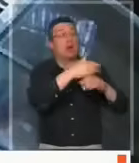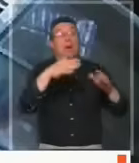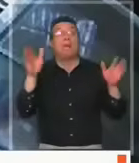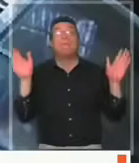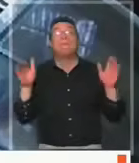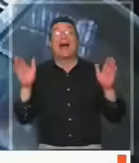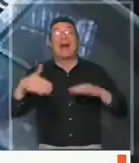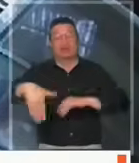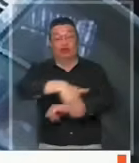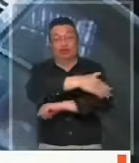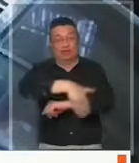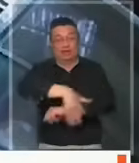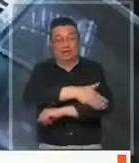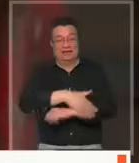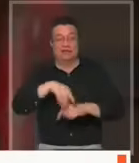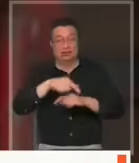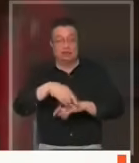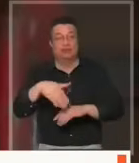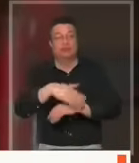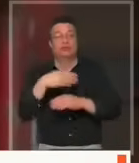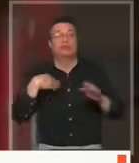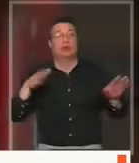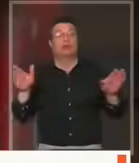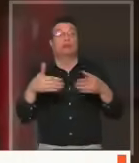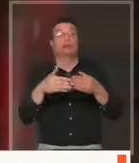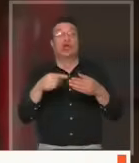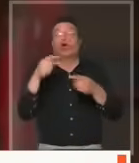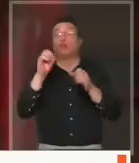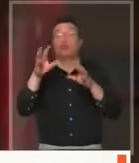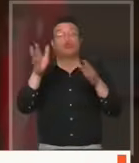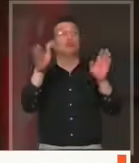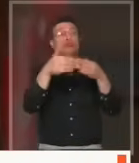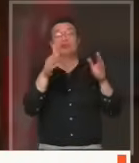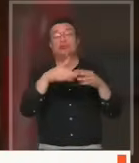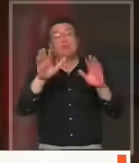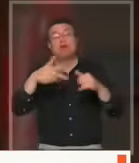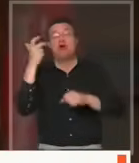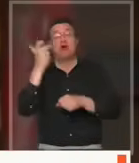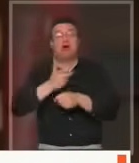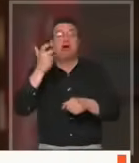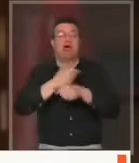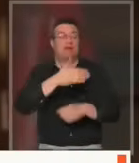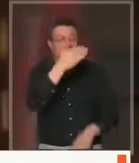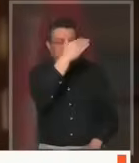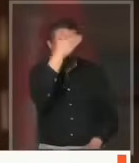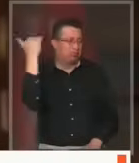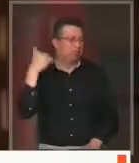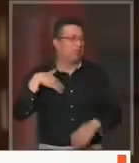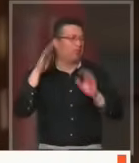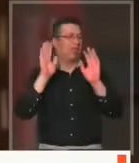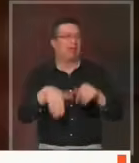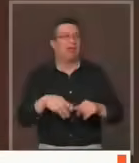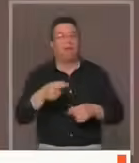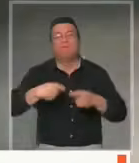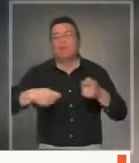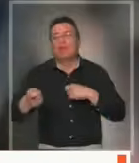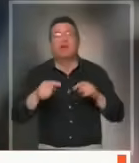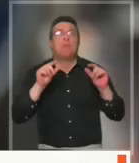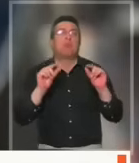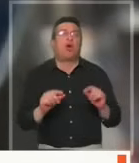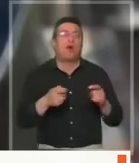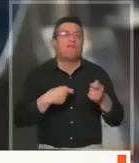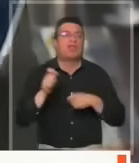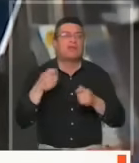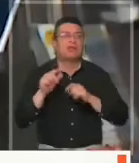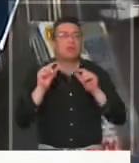de mi local. Acá, bueno, está justamente cerrado. Y muchos locales han cerrado por lo mismo, por los robos, la gente no viene, lo mismo, o sea, ha bajado las ventas. Es